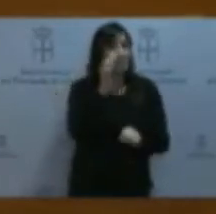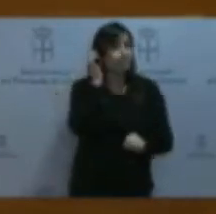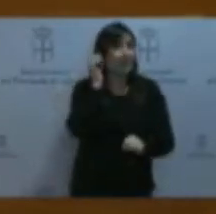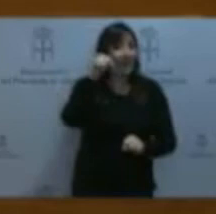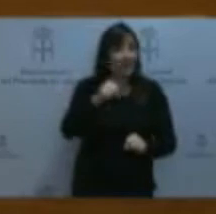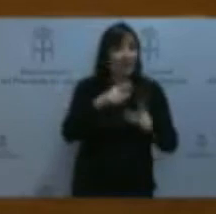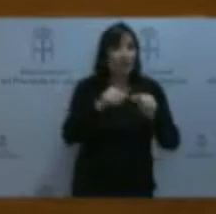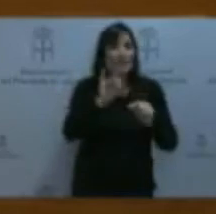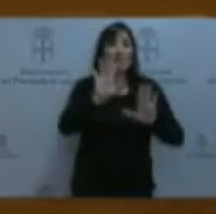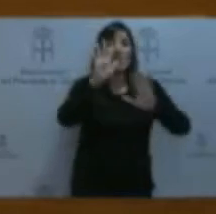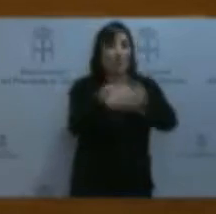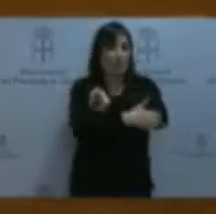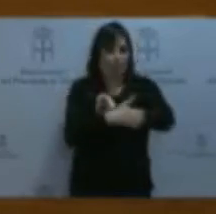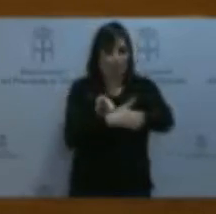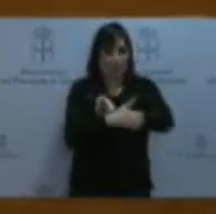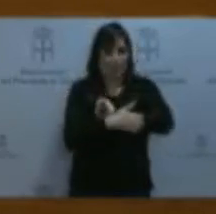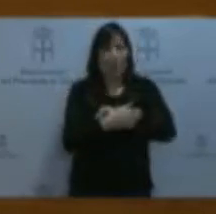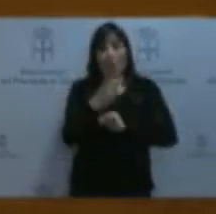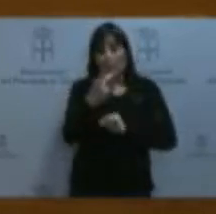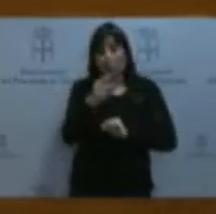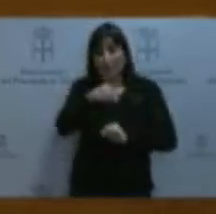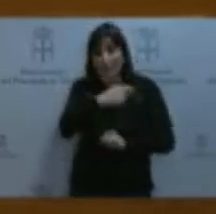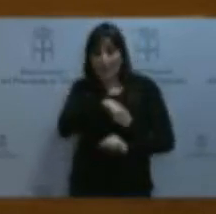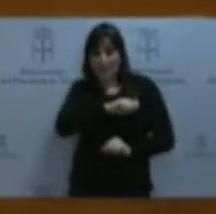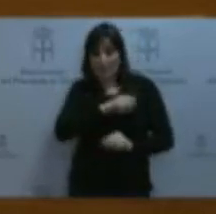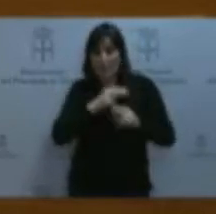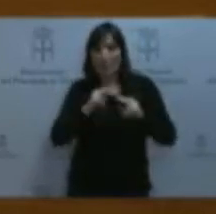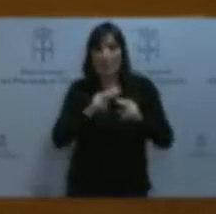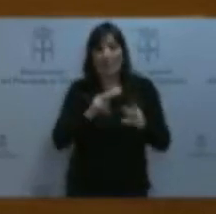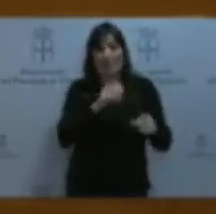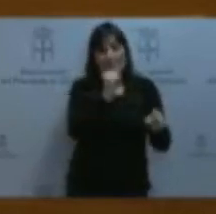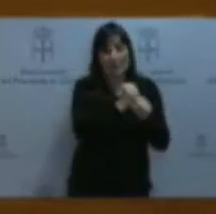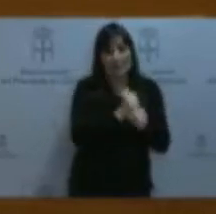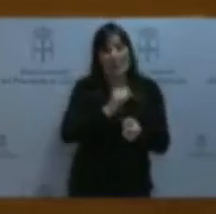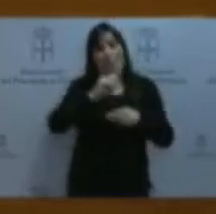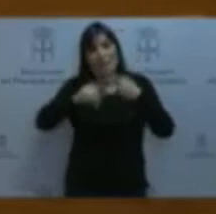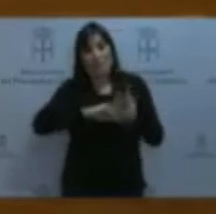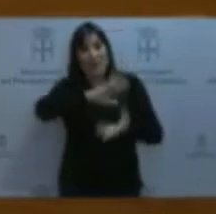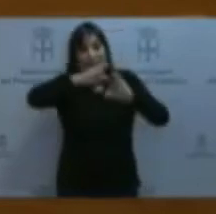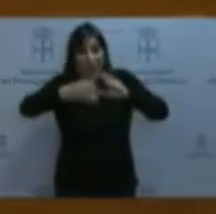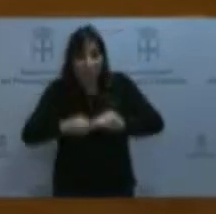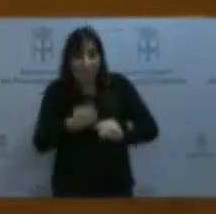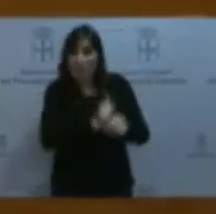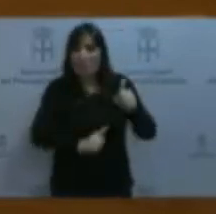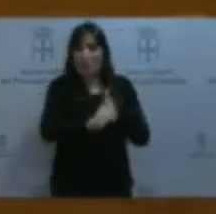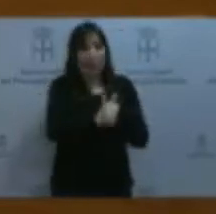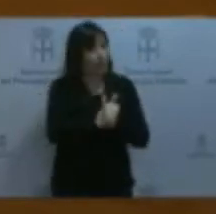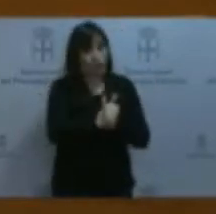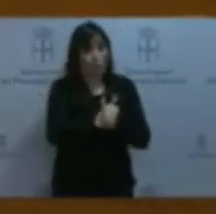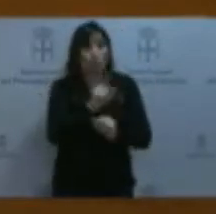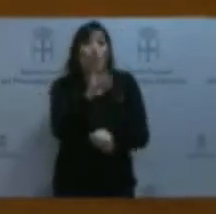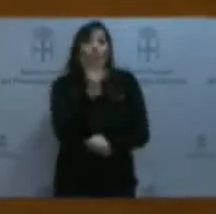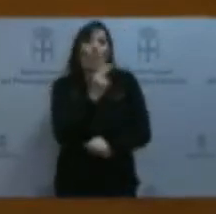de conciliación nunca han sido una prioridad ni han ido más allá de compromisos abstractos y medidas sin ningún